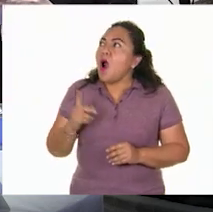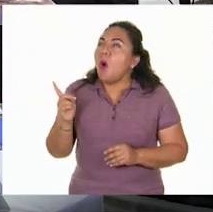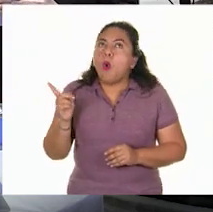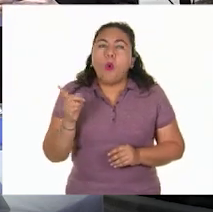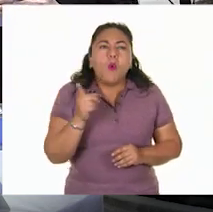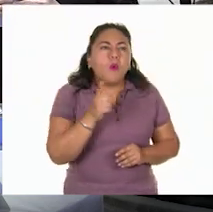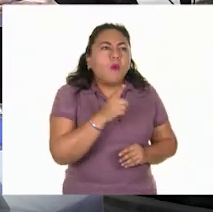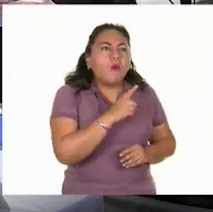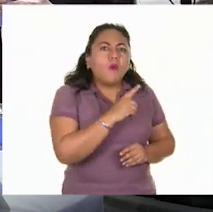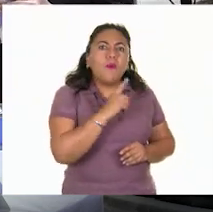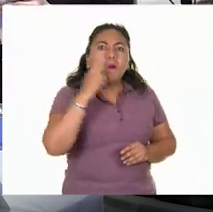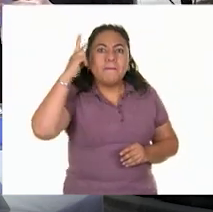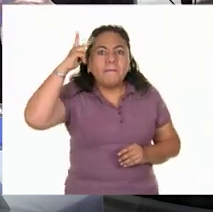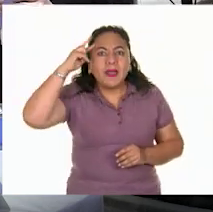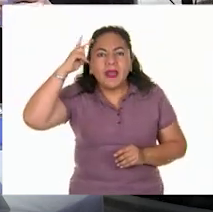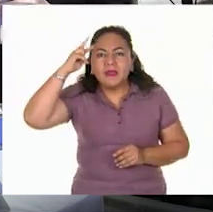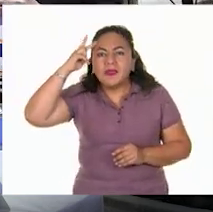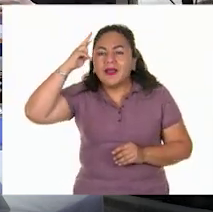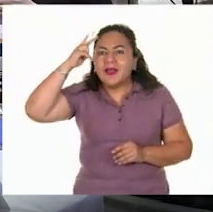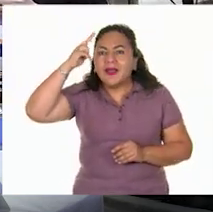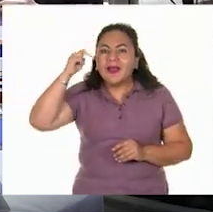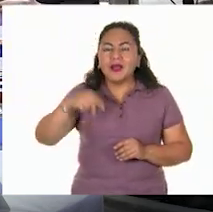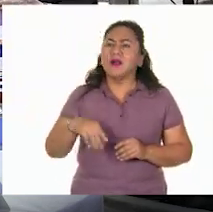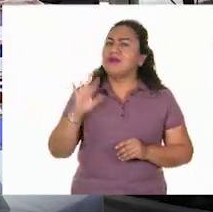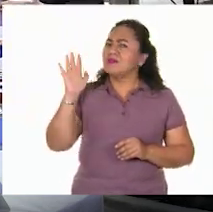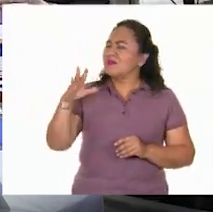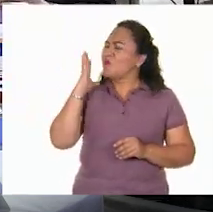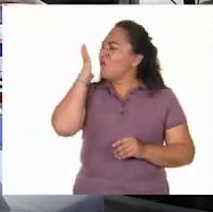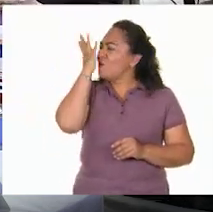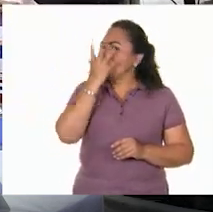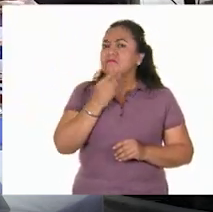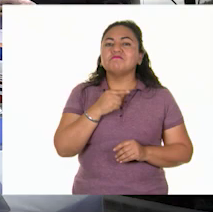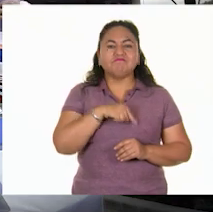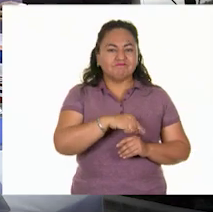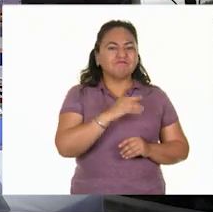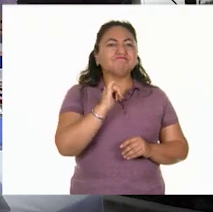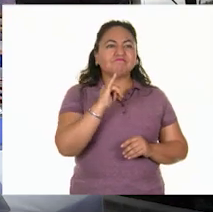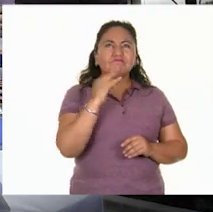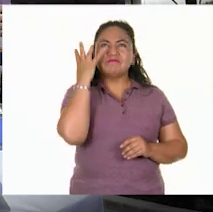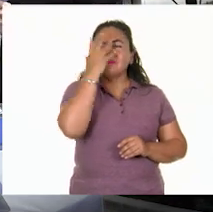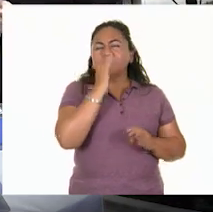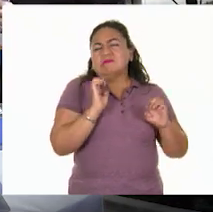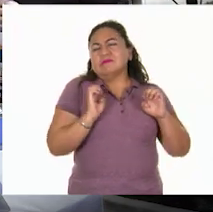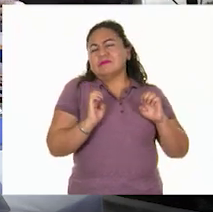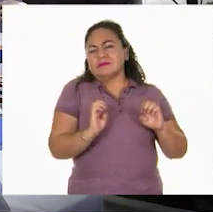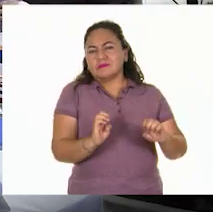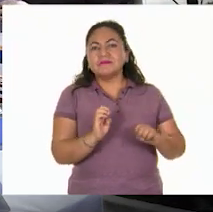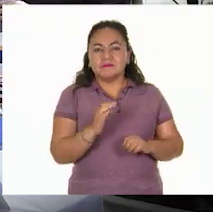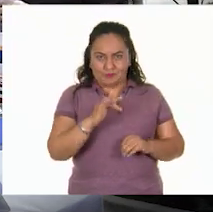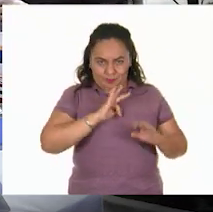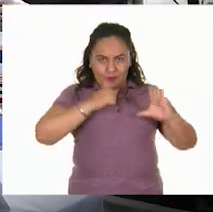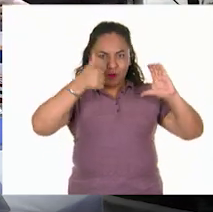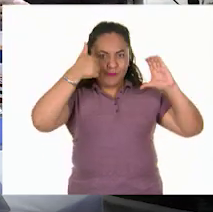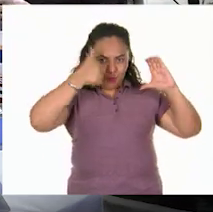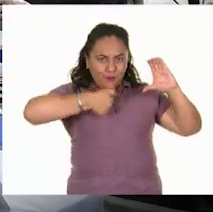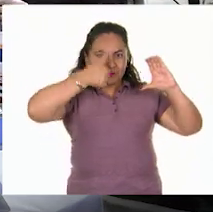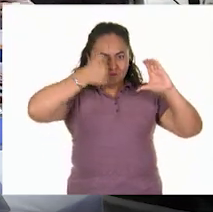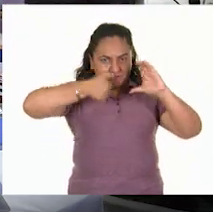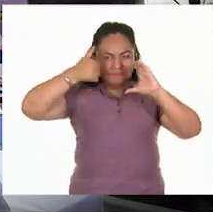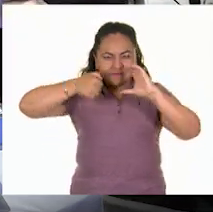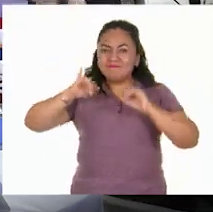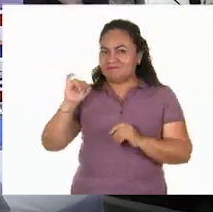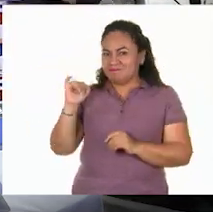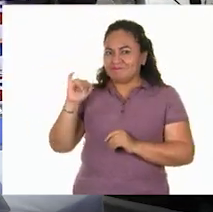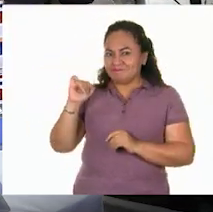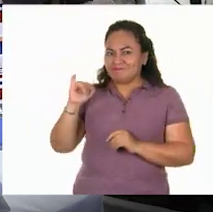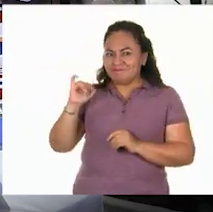¡Wow! ¡Bellas Artes! ¡Qué bonito lugar, Vané! ¡Qué bonito! Es precioso y majestuoso. ¿Qué te parece si le tomamos unas fotografías? Sí,